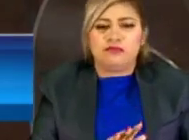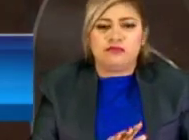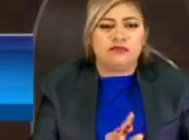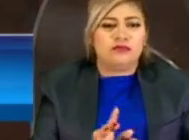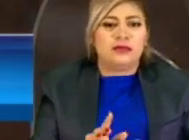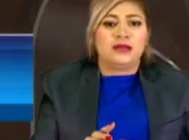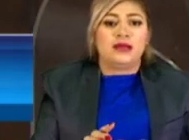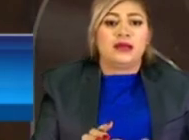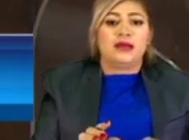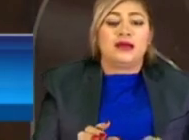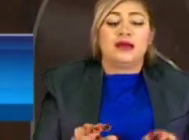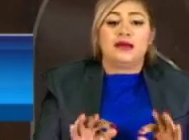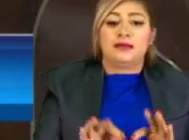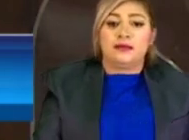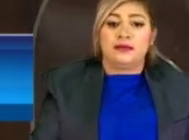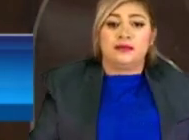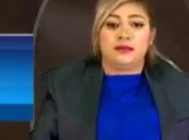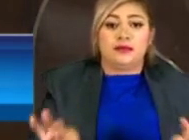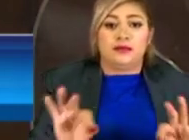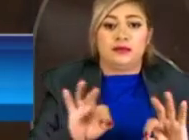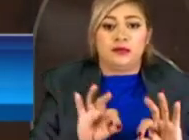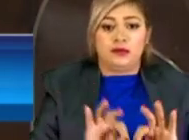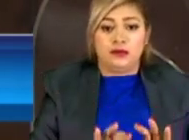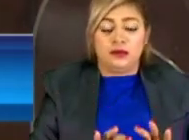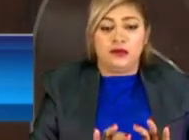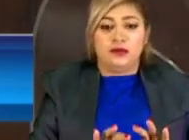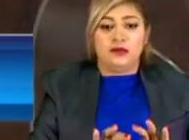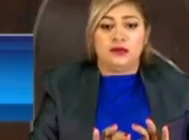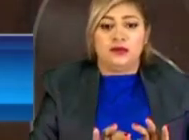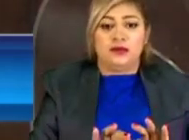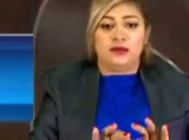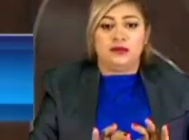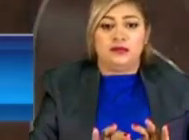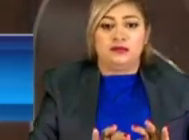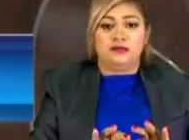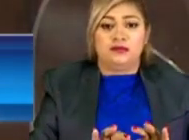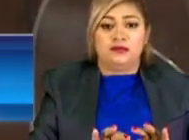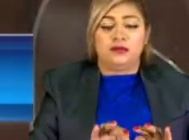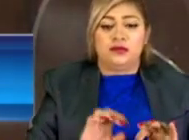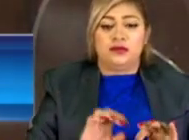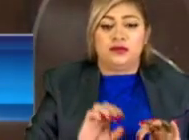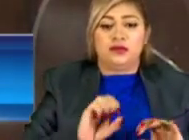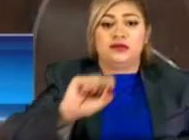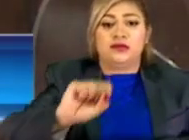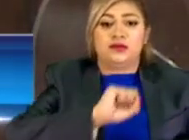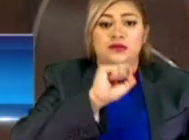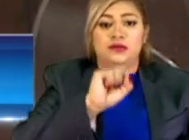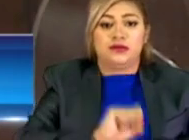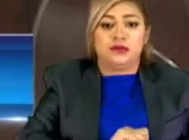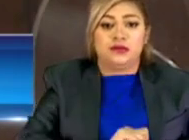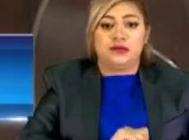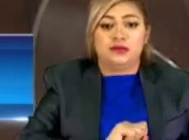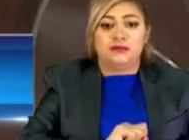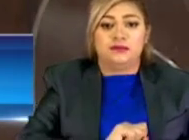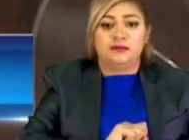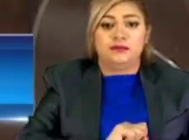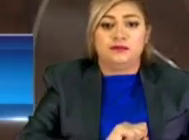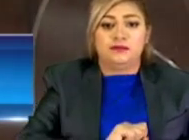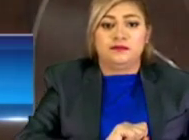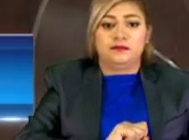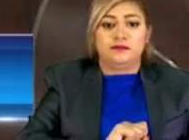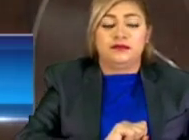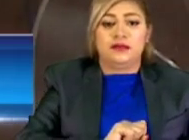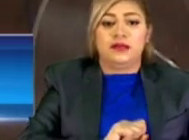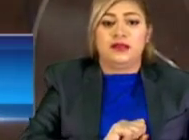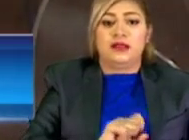pandemia, ir cerrando las brechas sociales hacia el país próspero, de